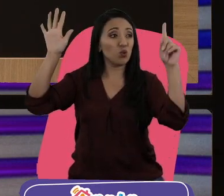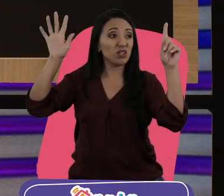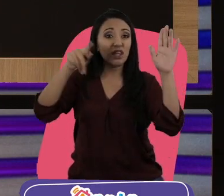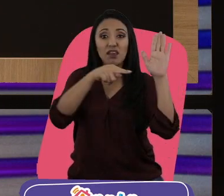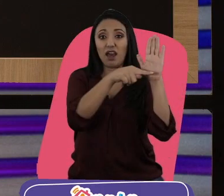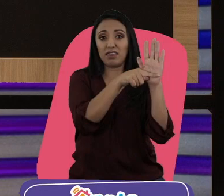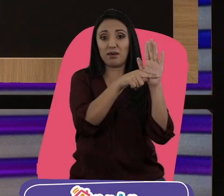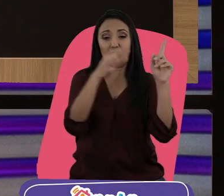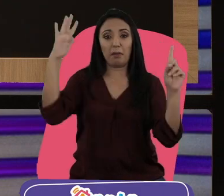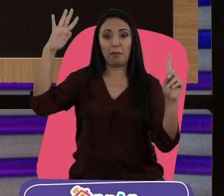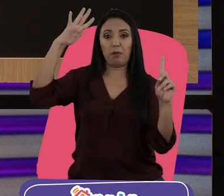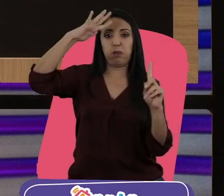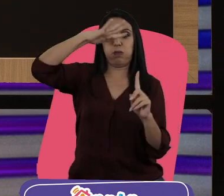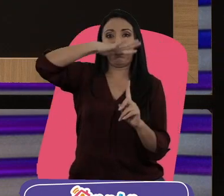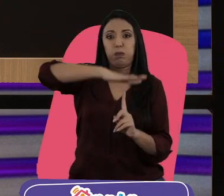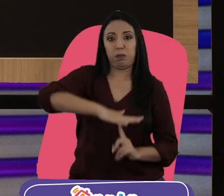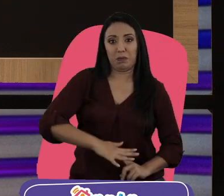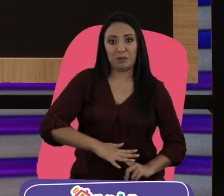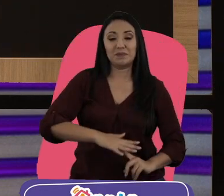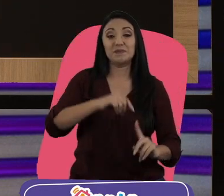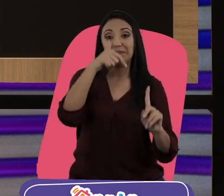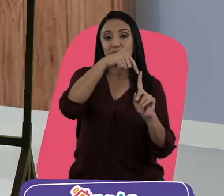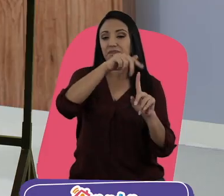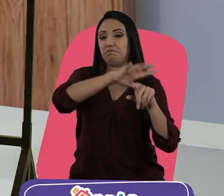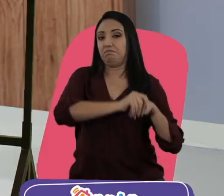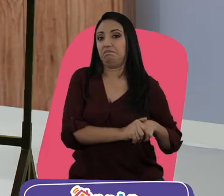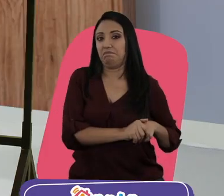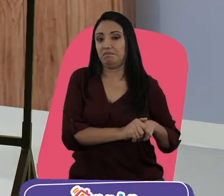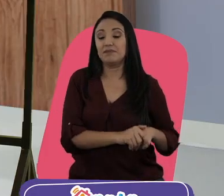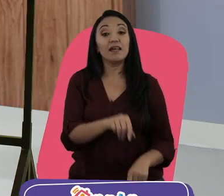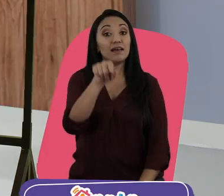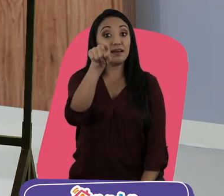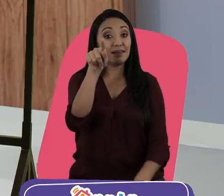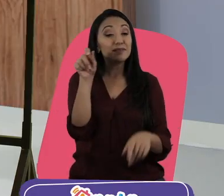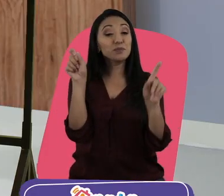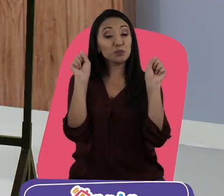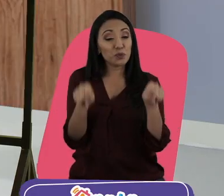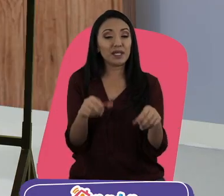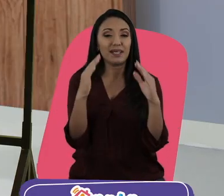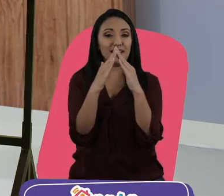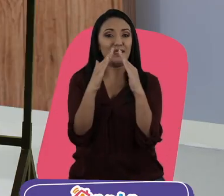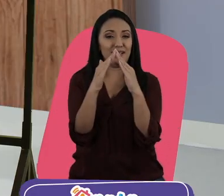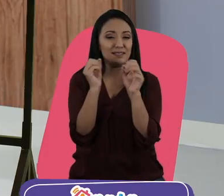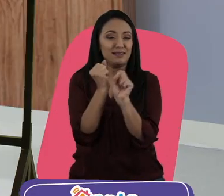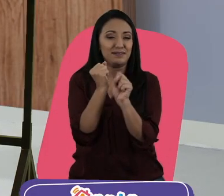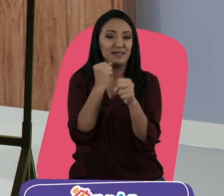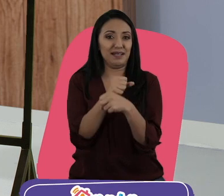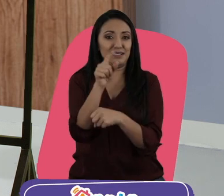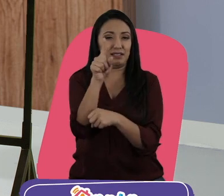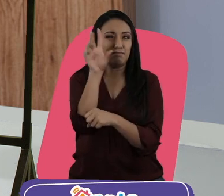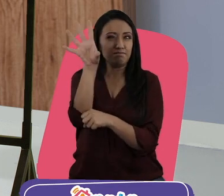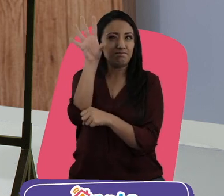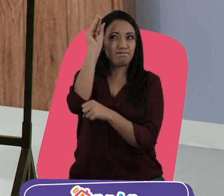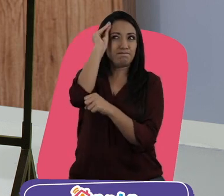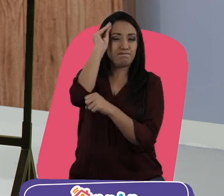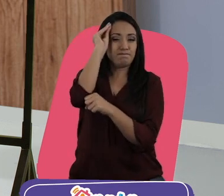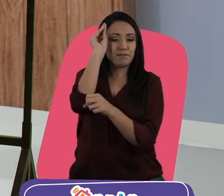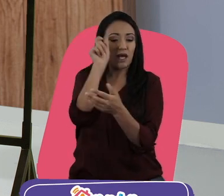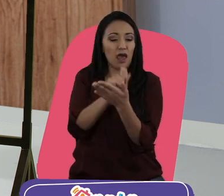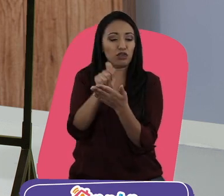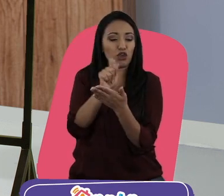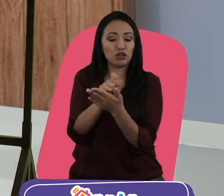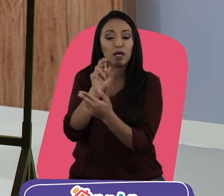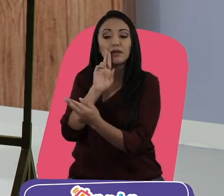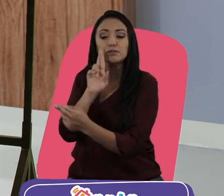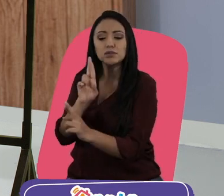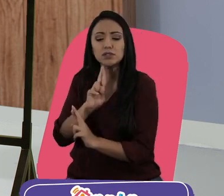positivas que me elevan mi autoestima. Haz este mismo ejercicio en casa. Regístralo. Anota todas